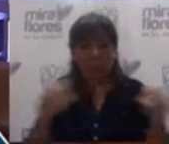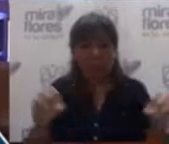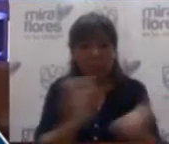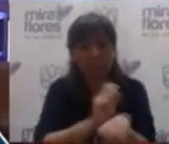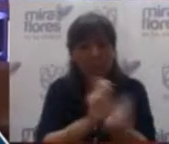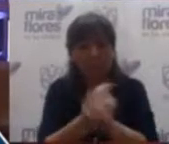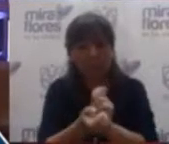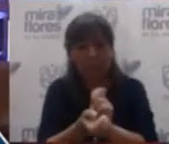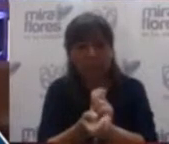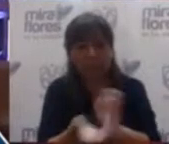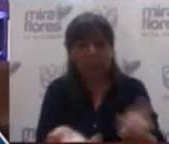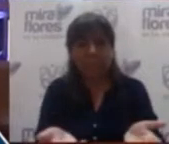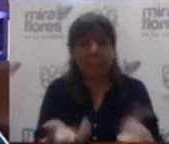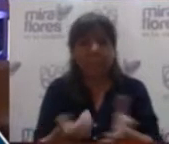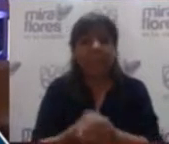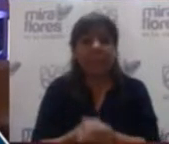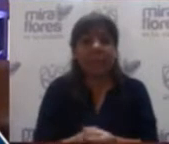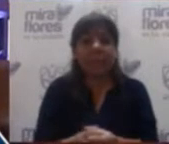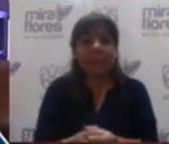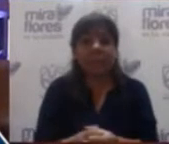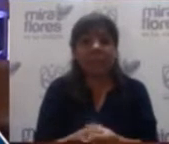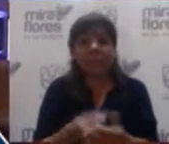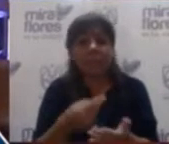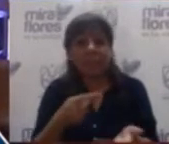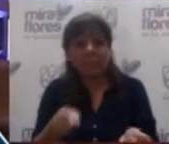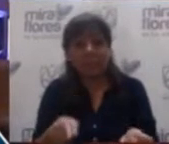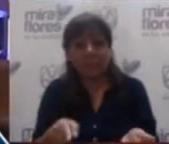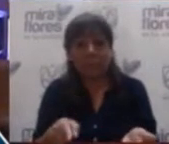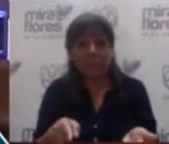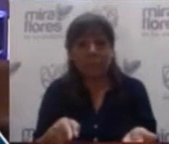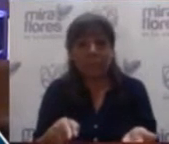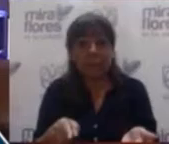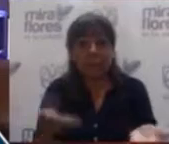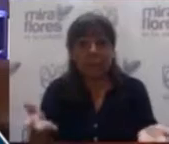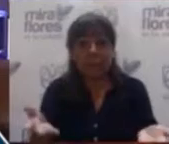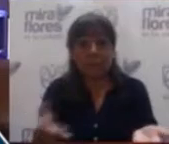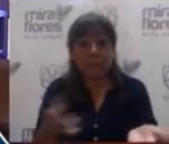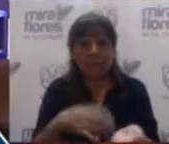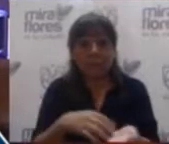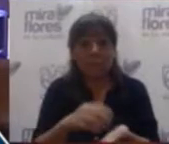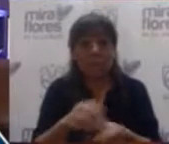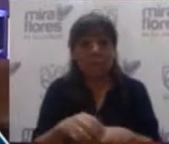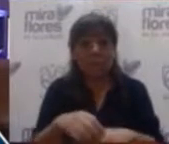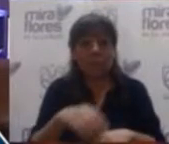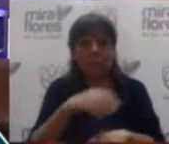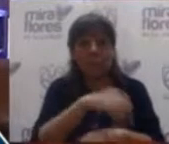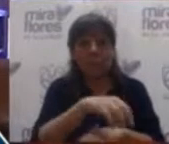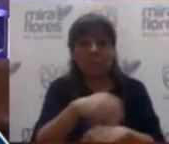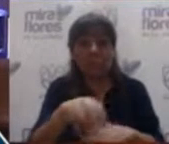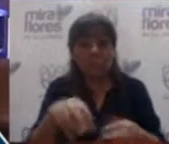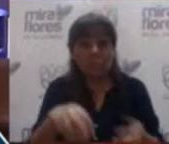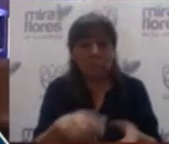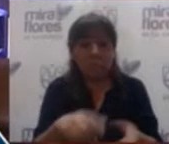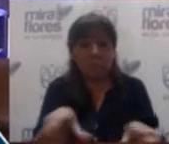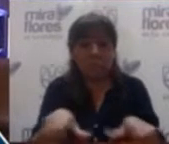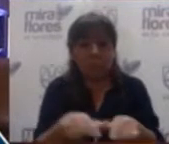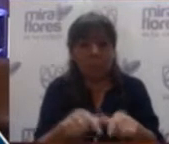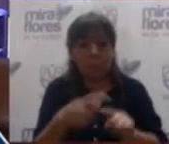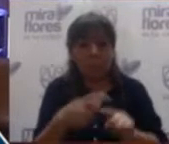obviamente España es un país y Málaga es una provincia, un departamento de España, etcétera. Entonces,